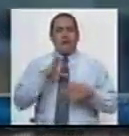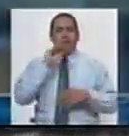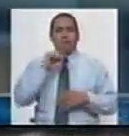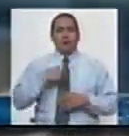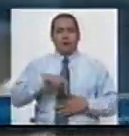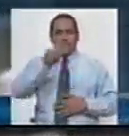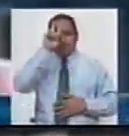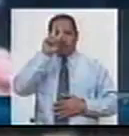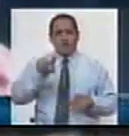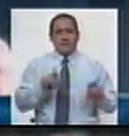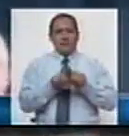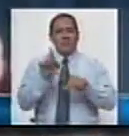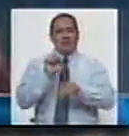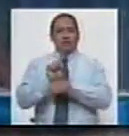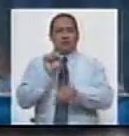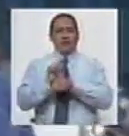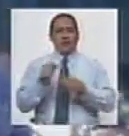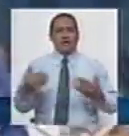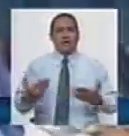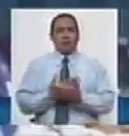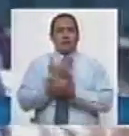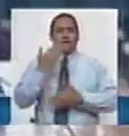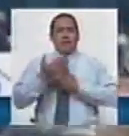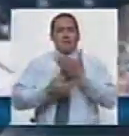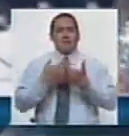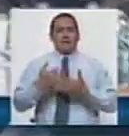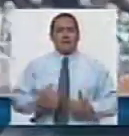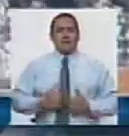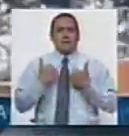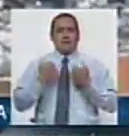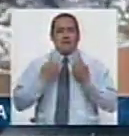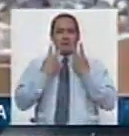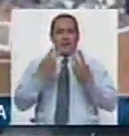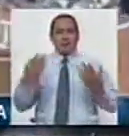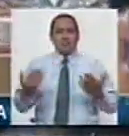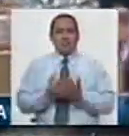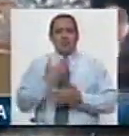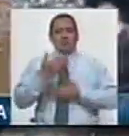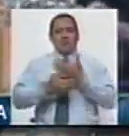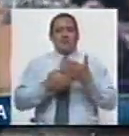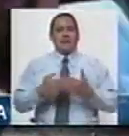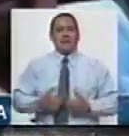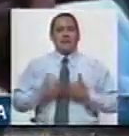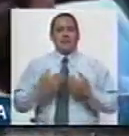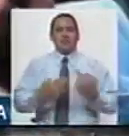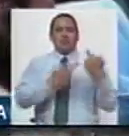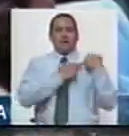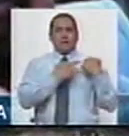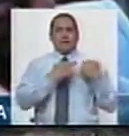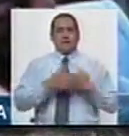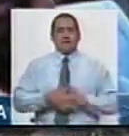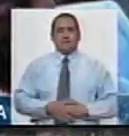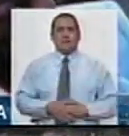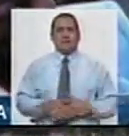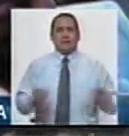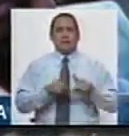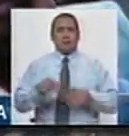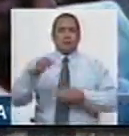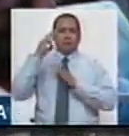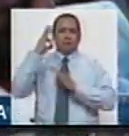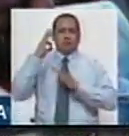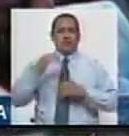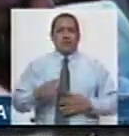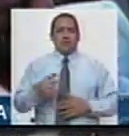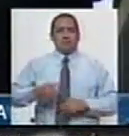país, y educar a las nuevas generaciones para un consumo responsable. Información. En su exposición, el